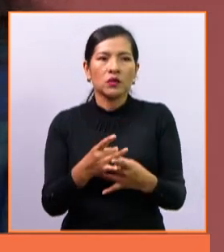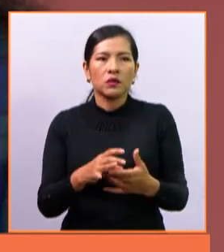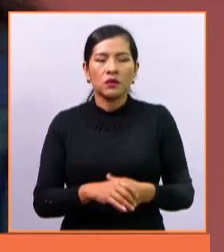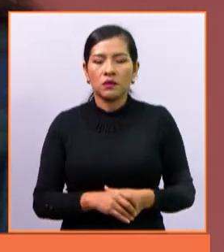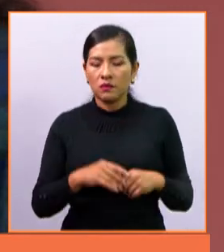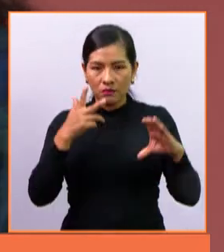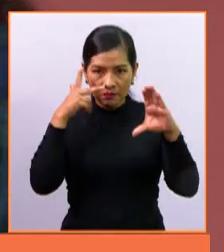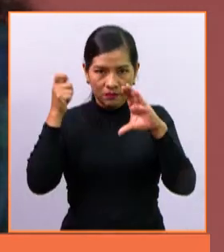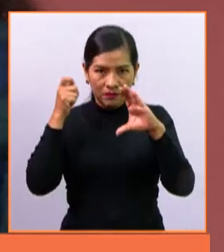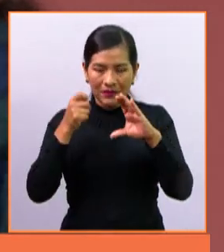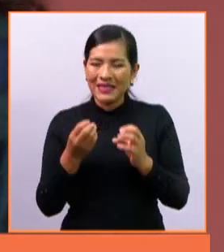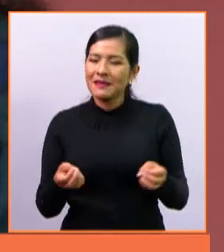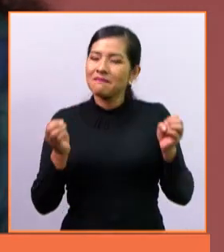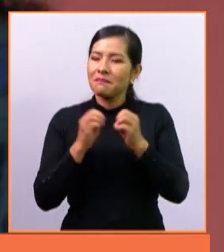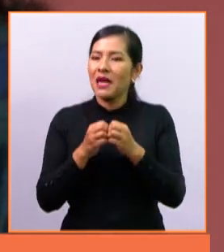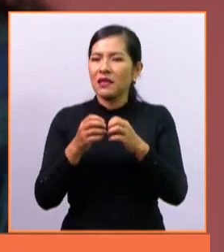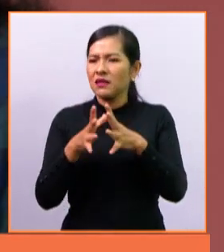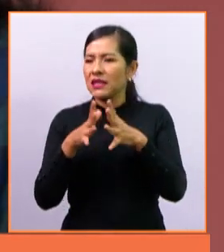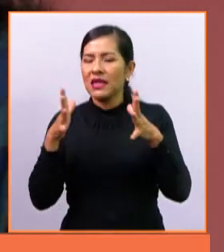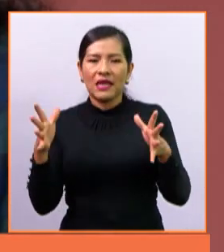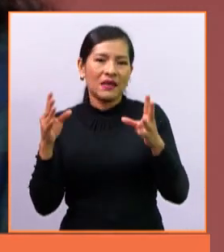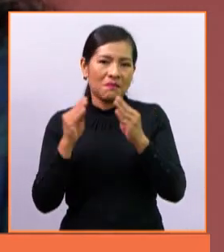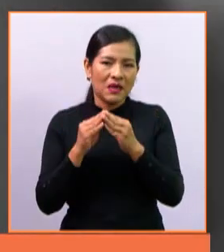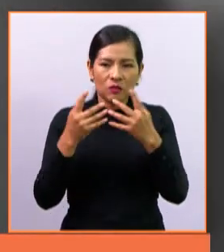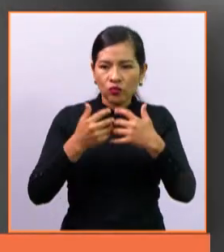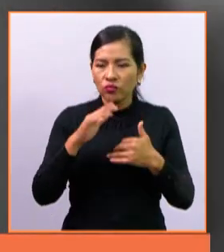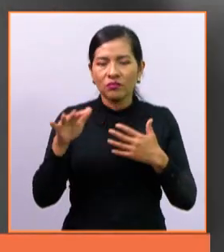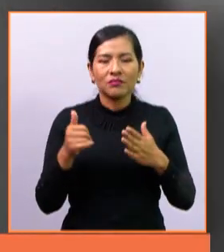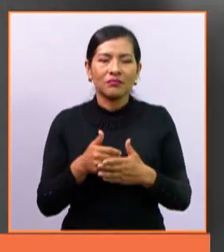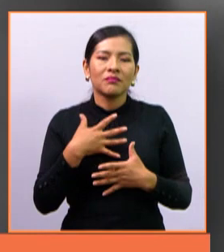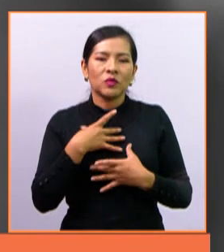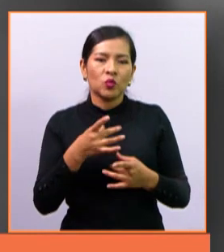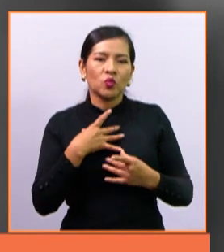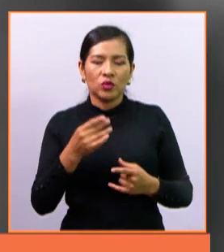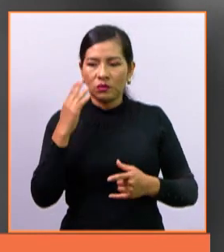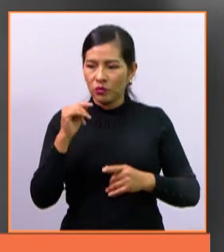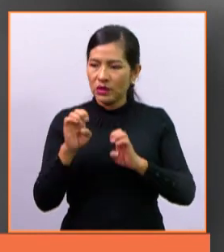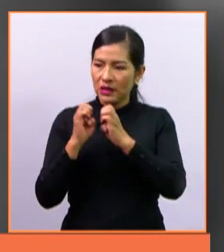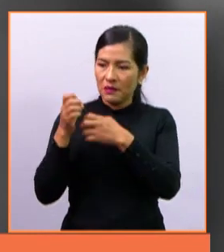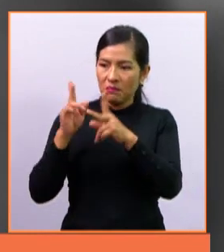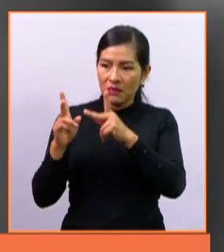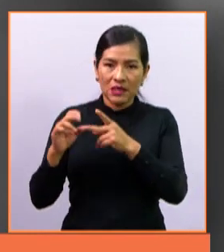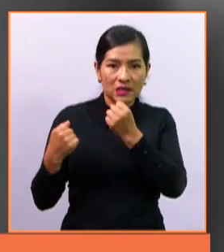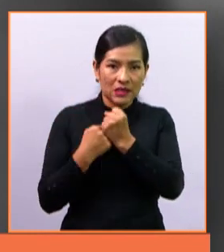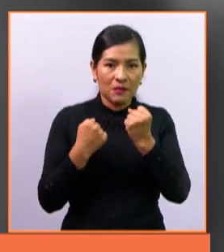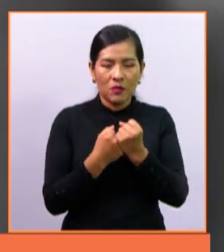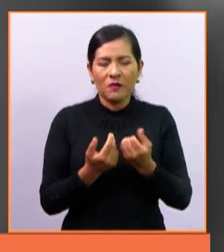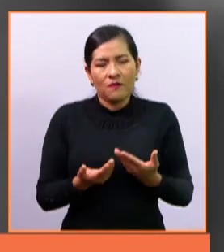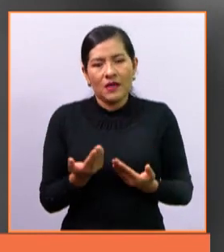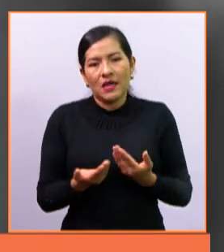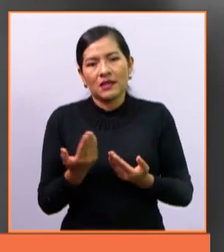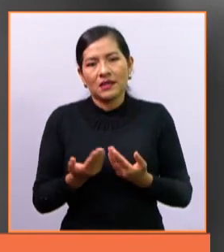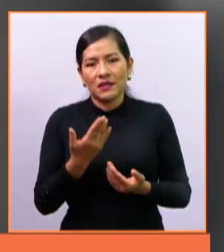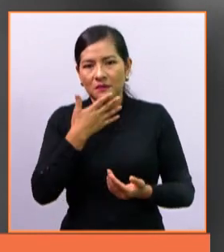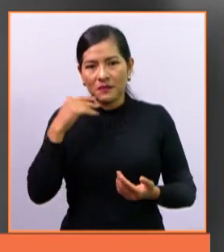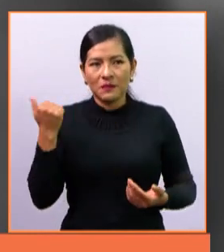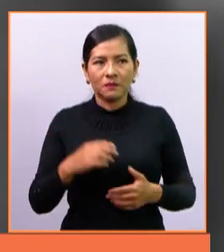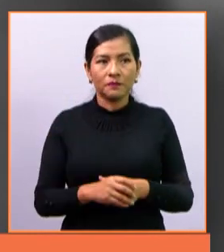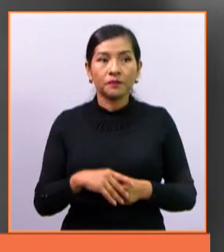rodar con más equipo, más gente, porque sí. Es más fácil. Like, ¿no? Sí, ahora